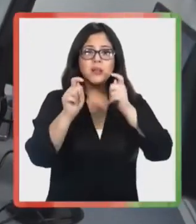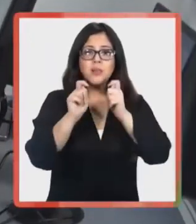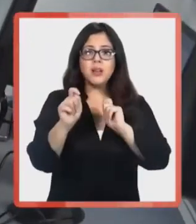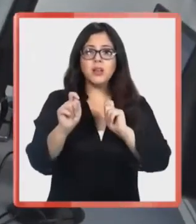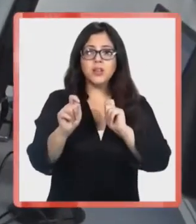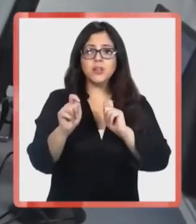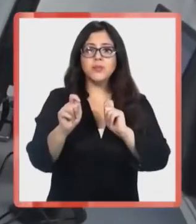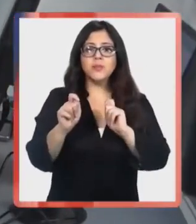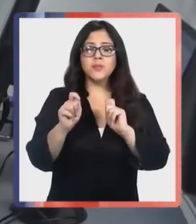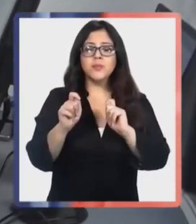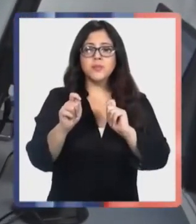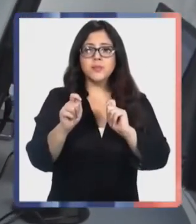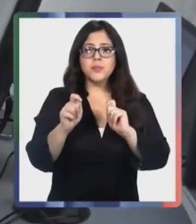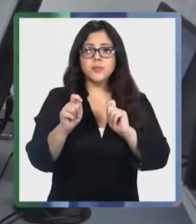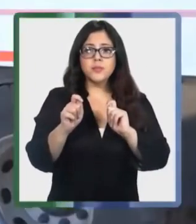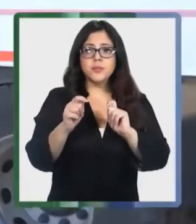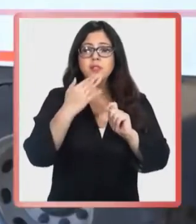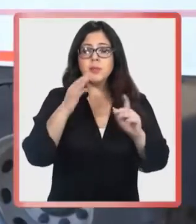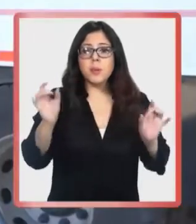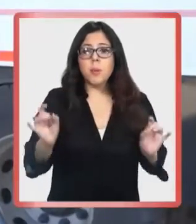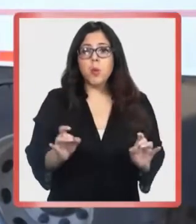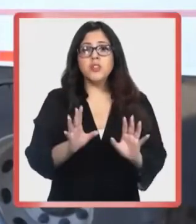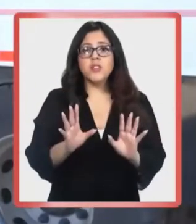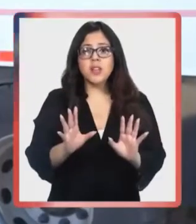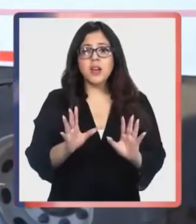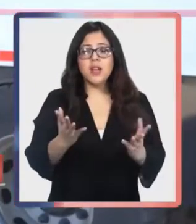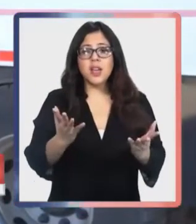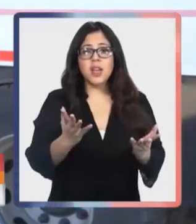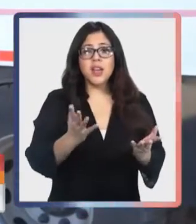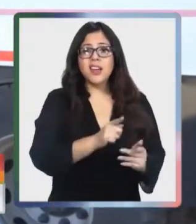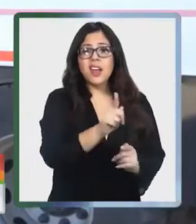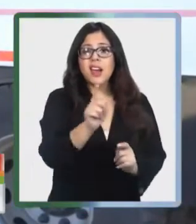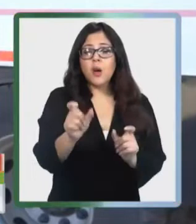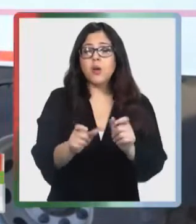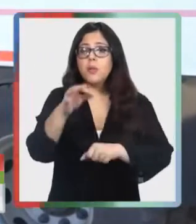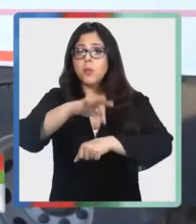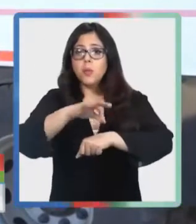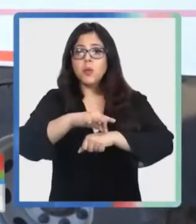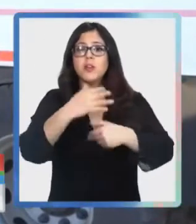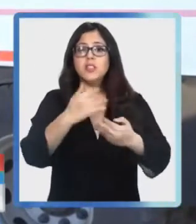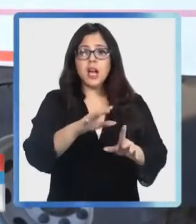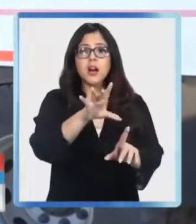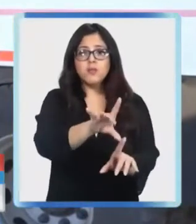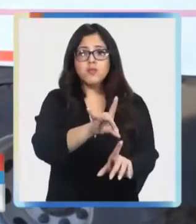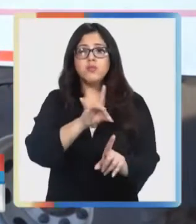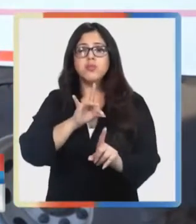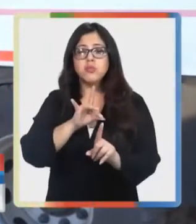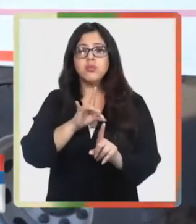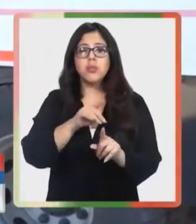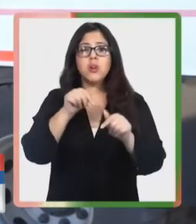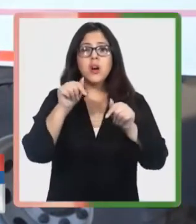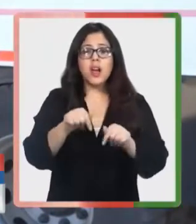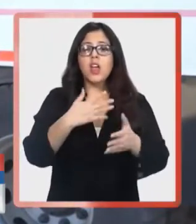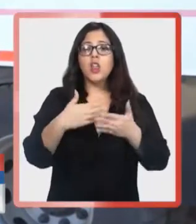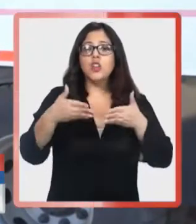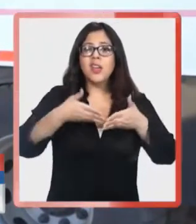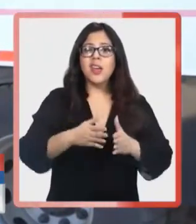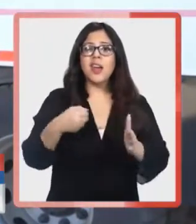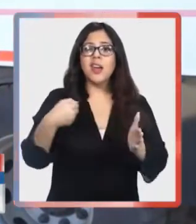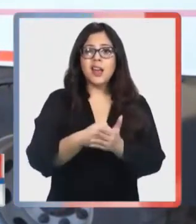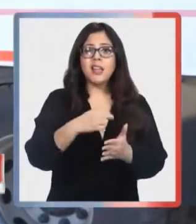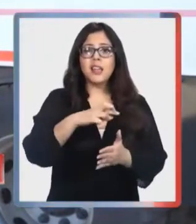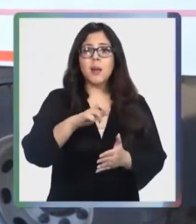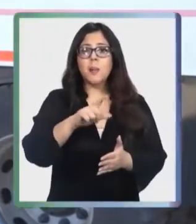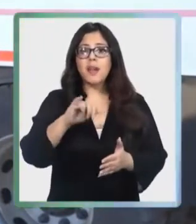factores de riesgo la posibilidad también de que cada matrona asignará a cada usuaria por lo menos las de caleta